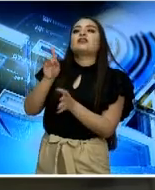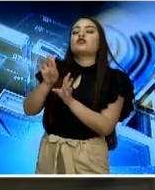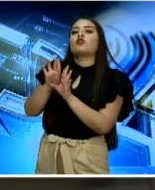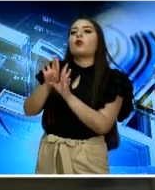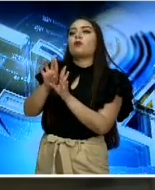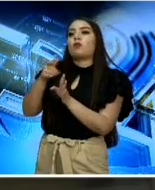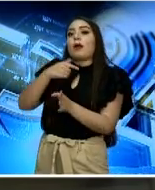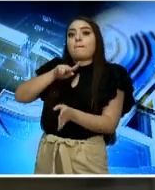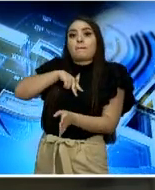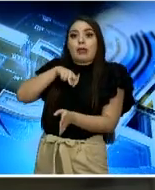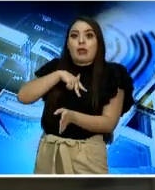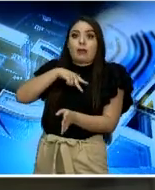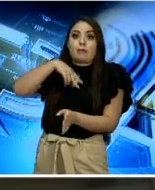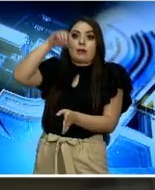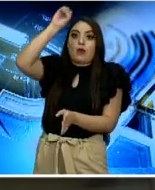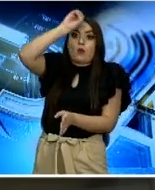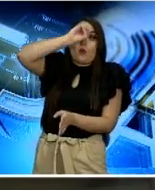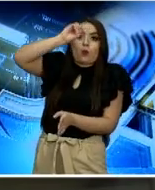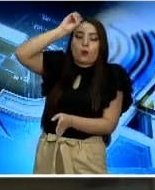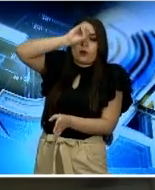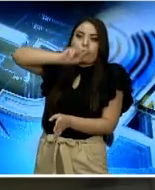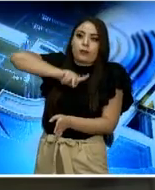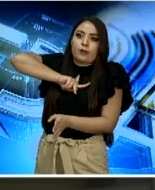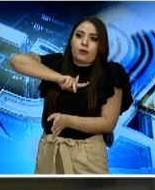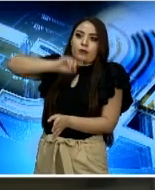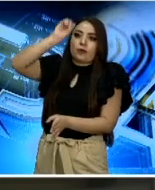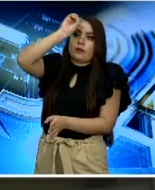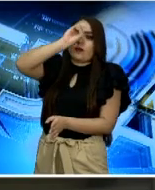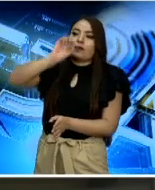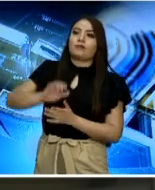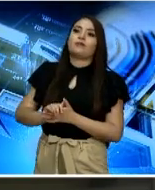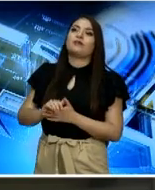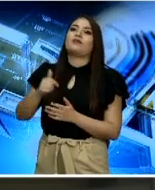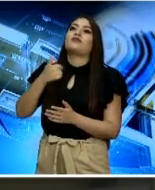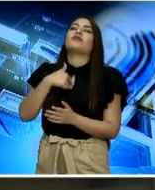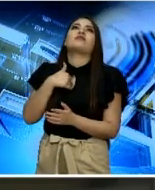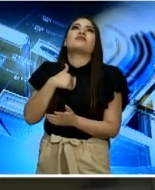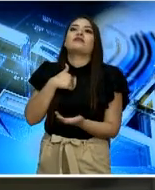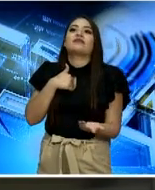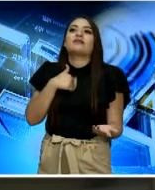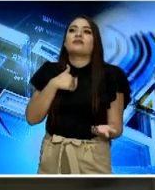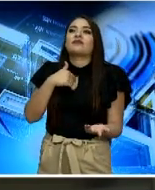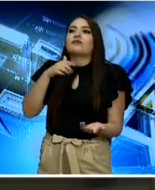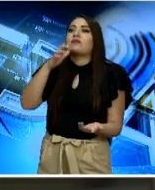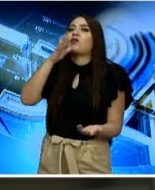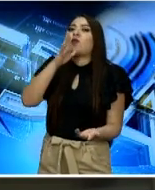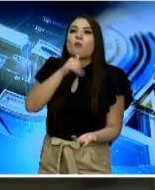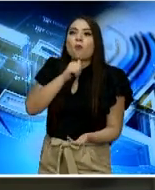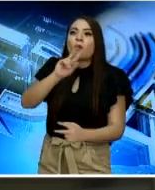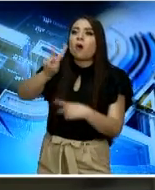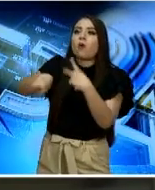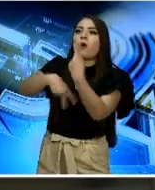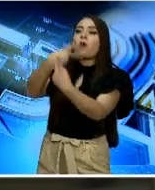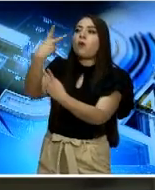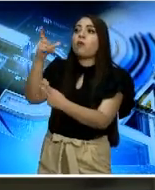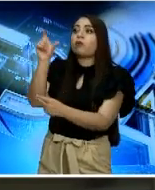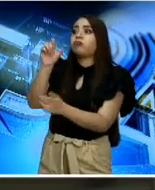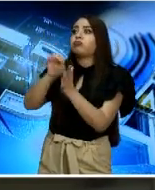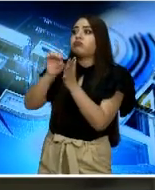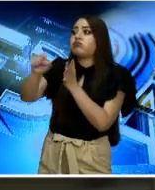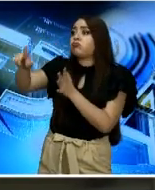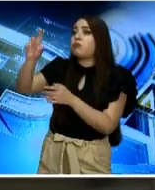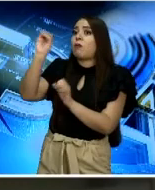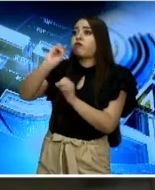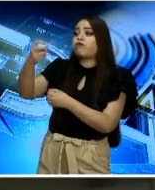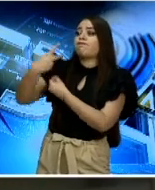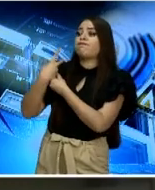quiero aportar. Uno no va a un lugar al que no lo invitan. Es un principio